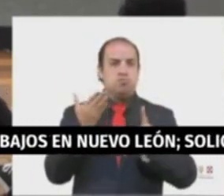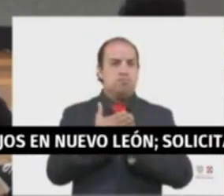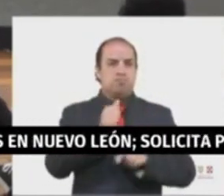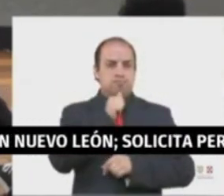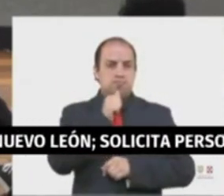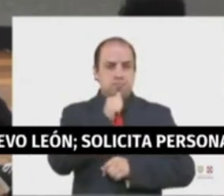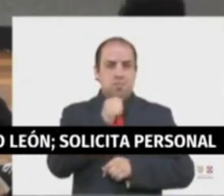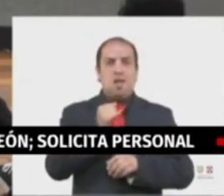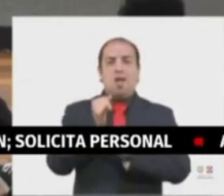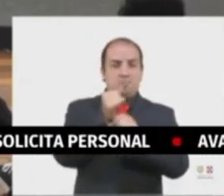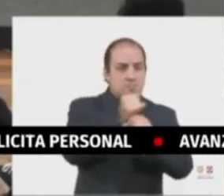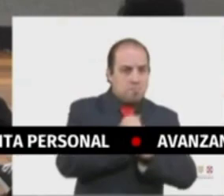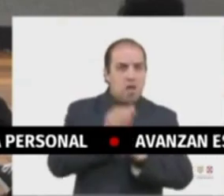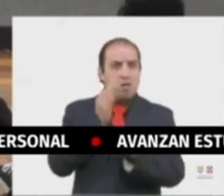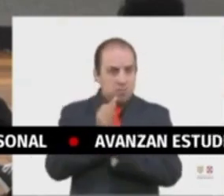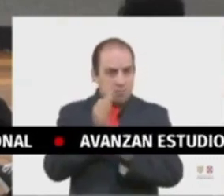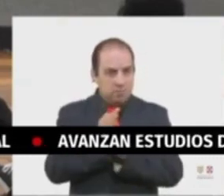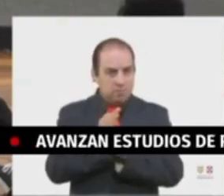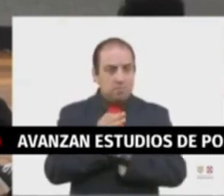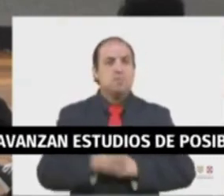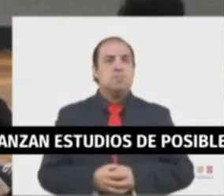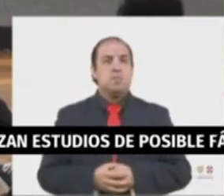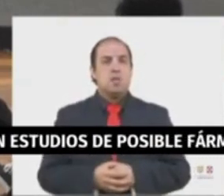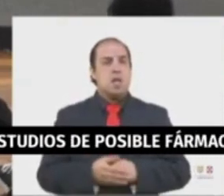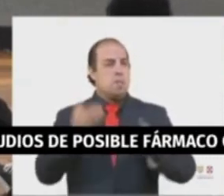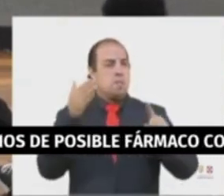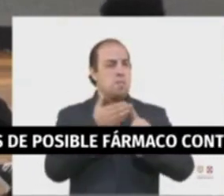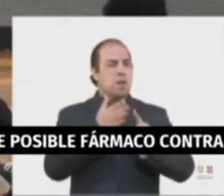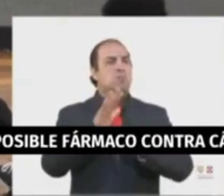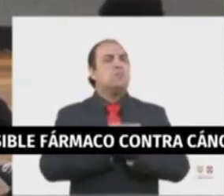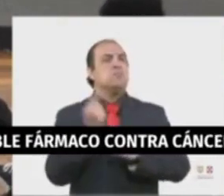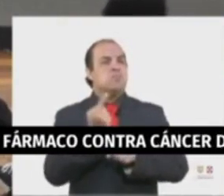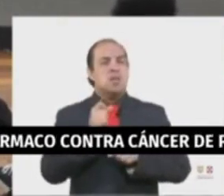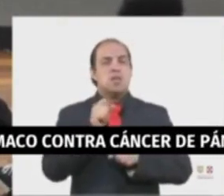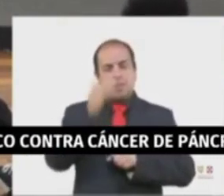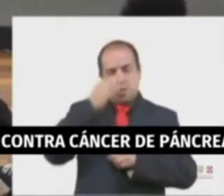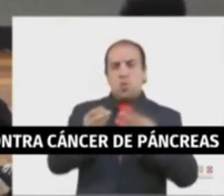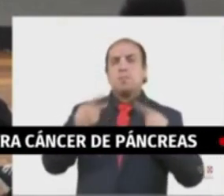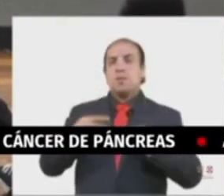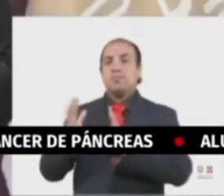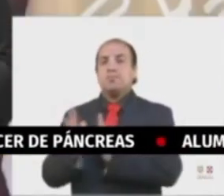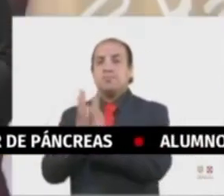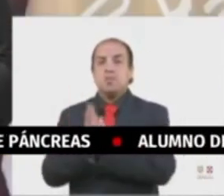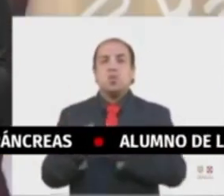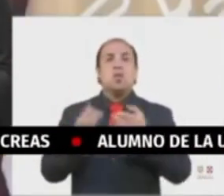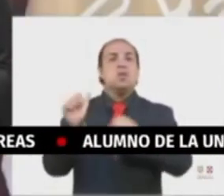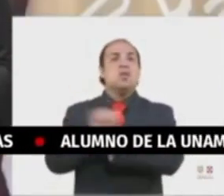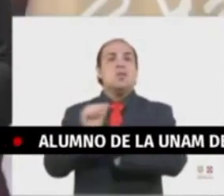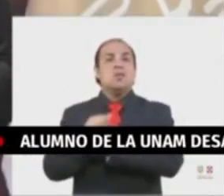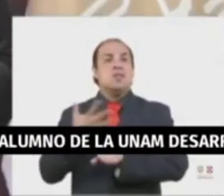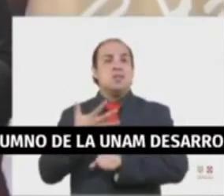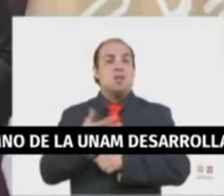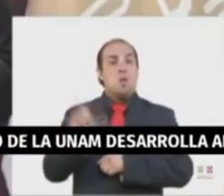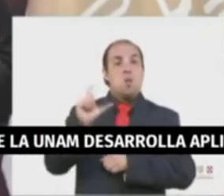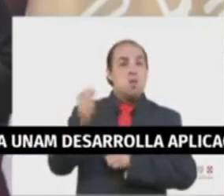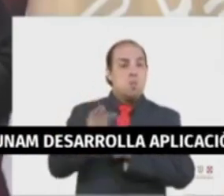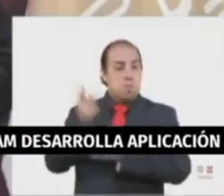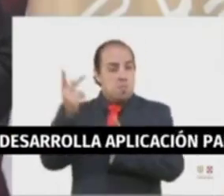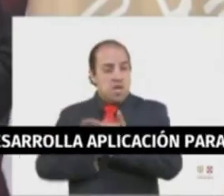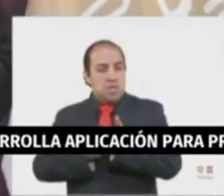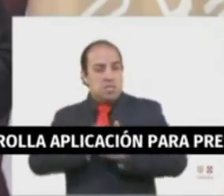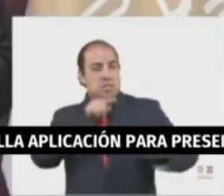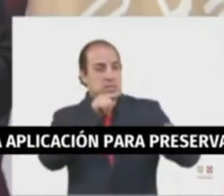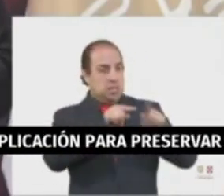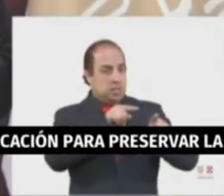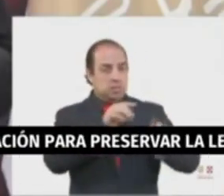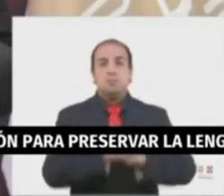aún. Vamos a agotar todas las líneas de investigación, no solo para saber el móvil, sino para saber cuántas personas hubo involucradas, cuántos vehículos hubo involucrados, desde cuándo se estaba planeando